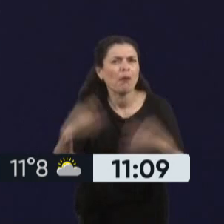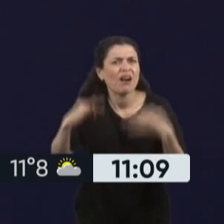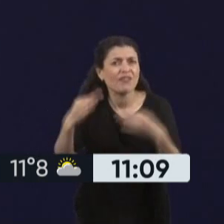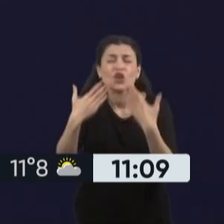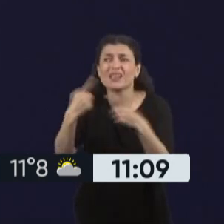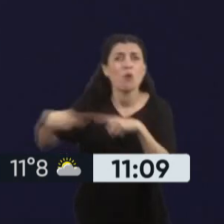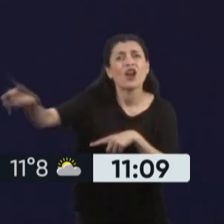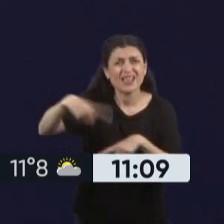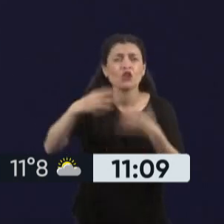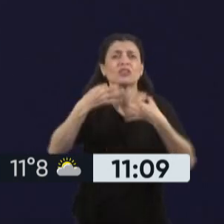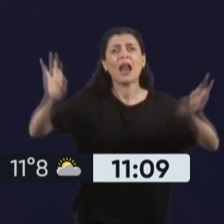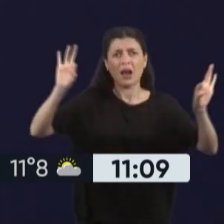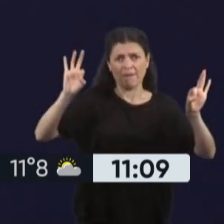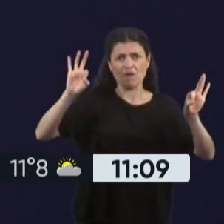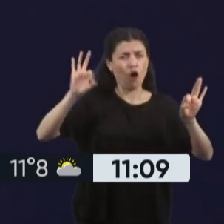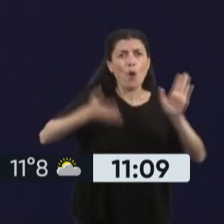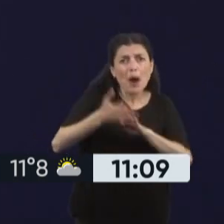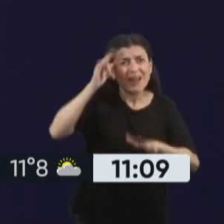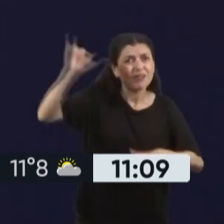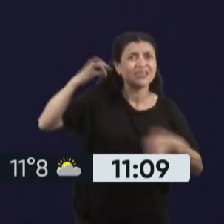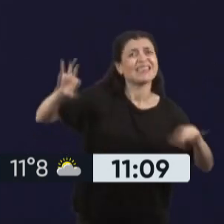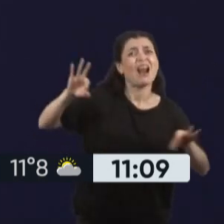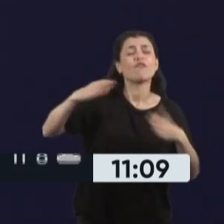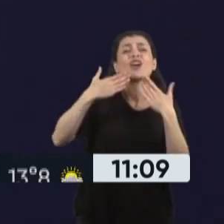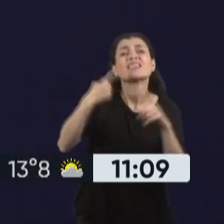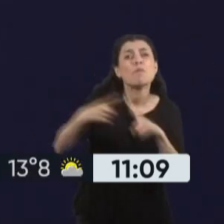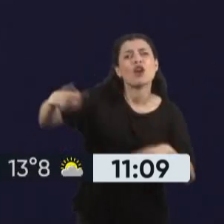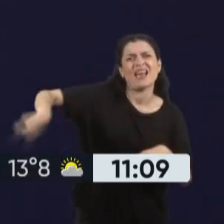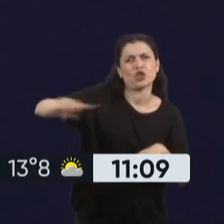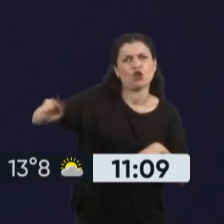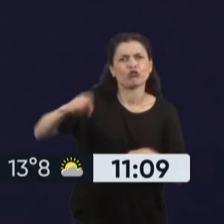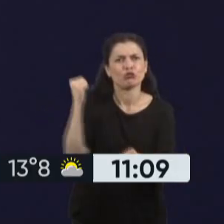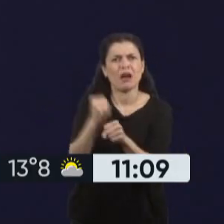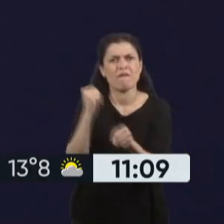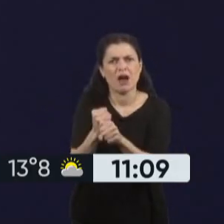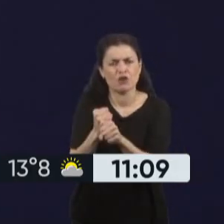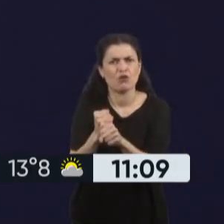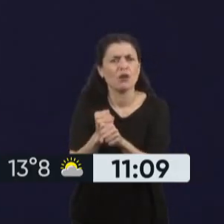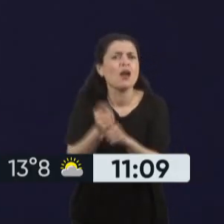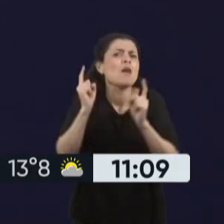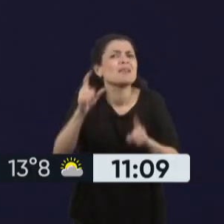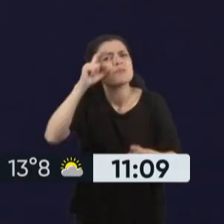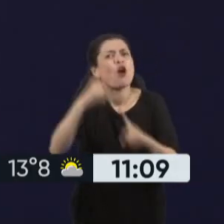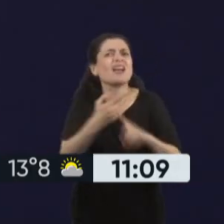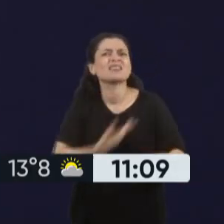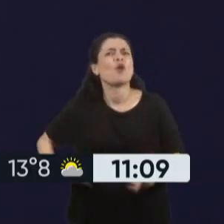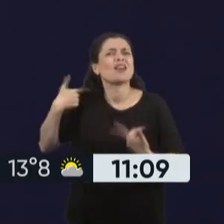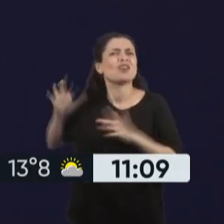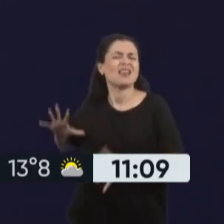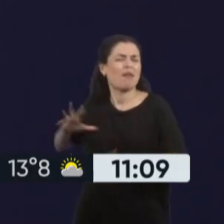del desastre que en materia inflacionaria nos han dejado inmersos el 10 de